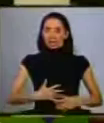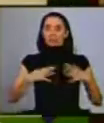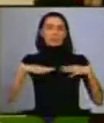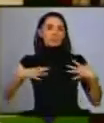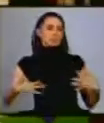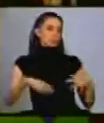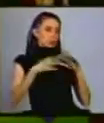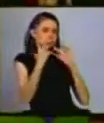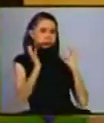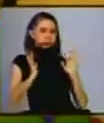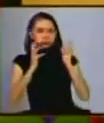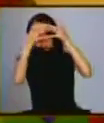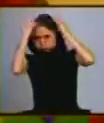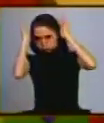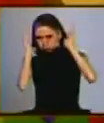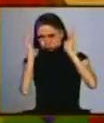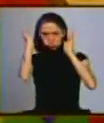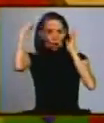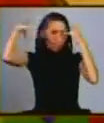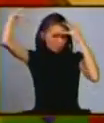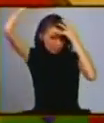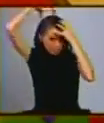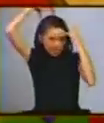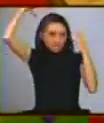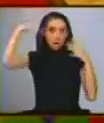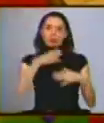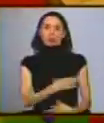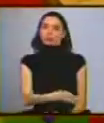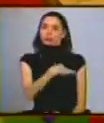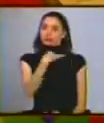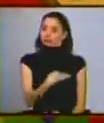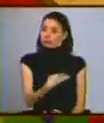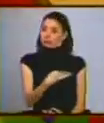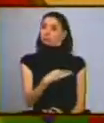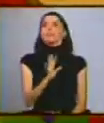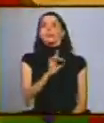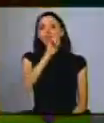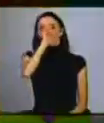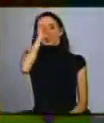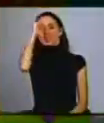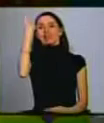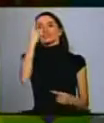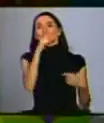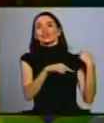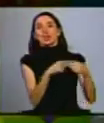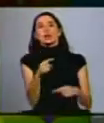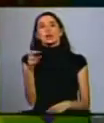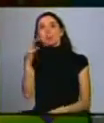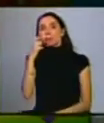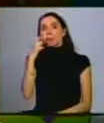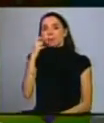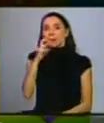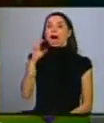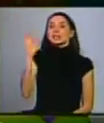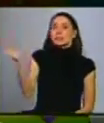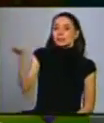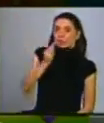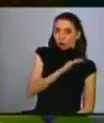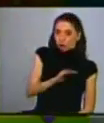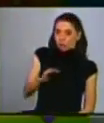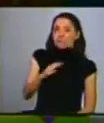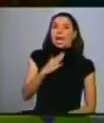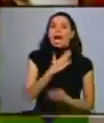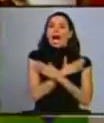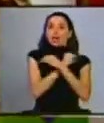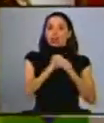mayor producción, peinados. Recibir el año de punta en blanco pasó a ser una tradición más. Mi papá siempre nos ha dicho de niña, bien bonito para año nuevo,